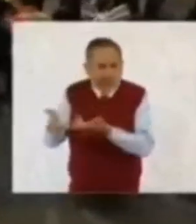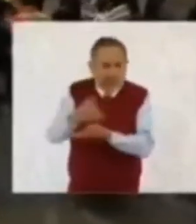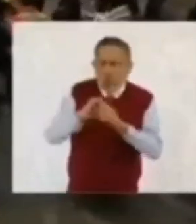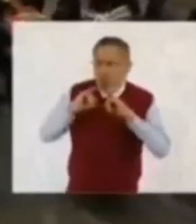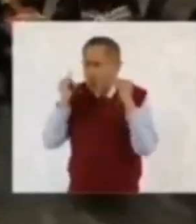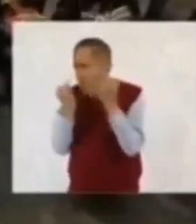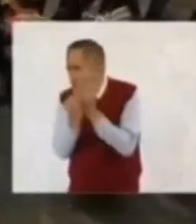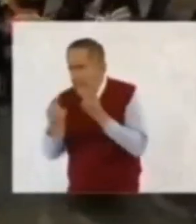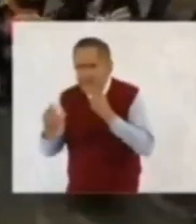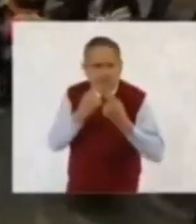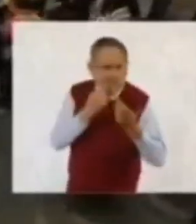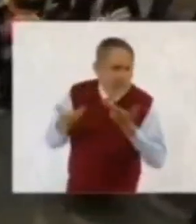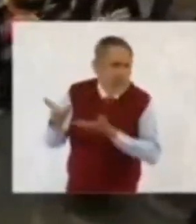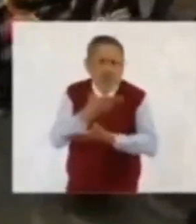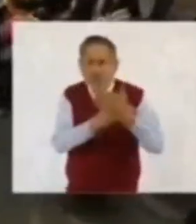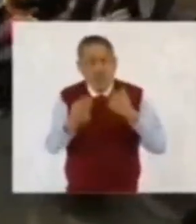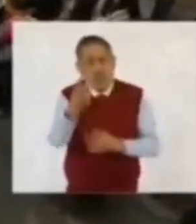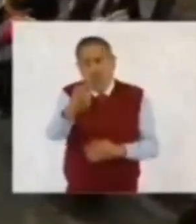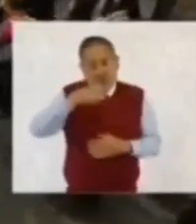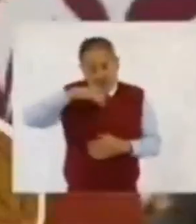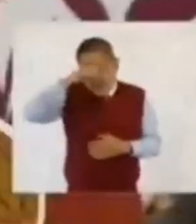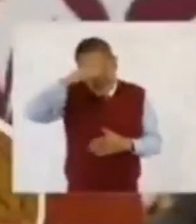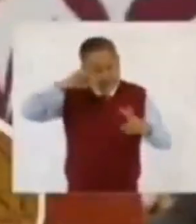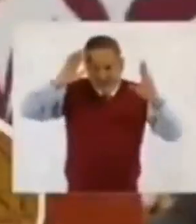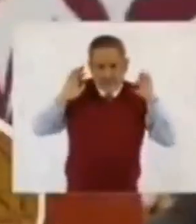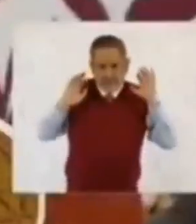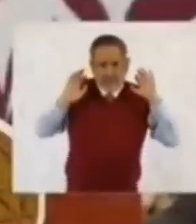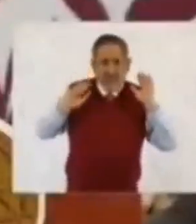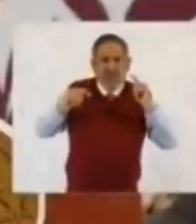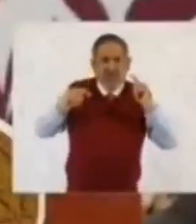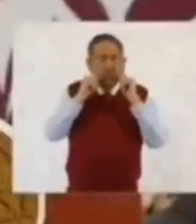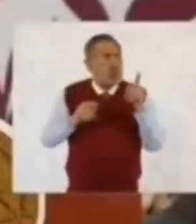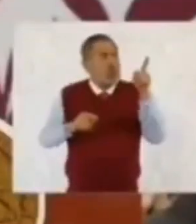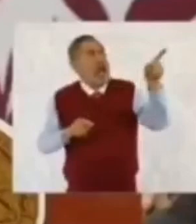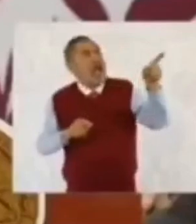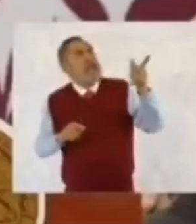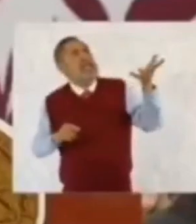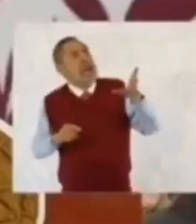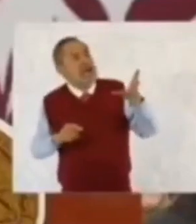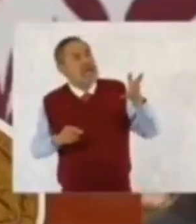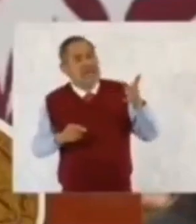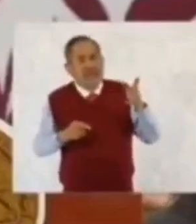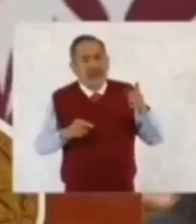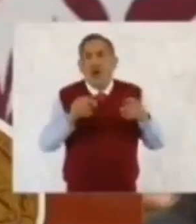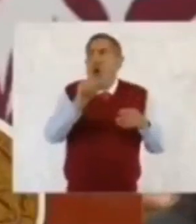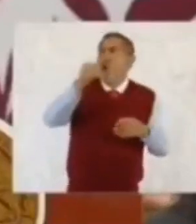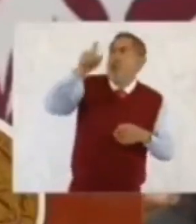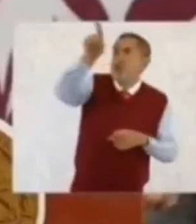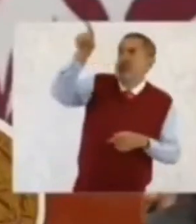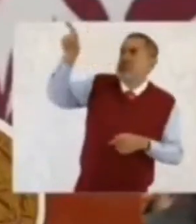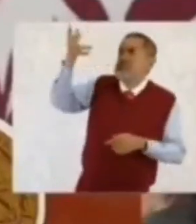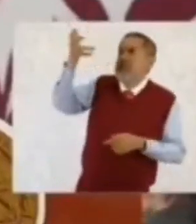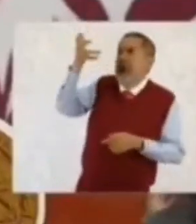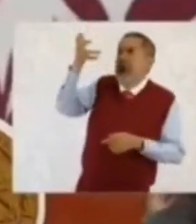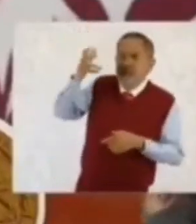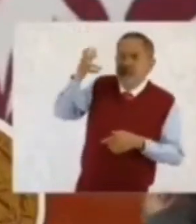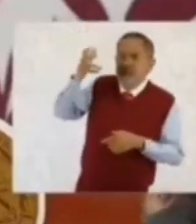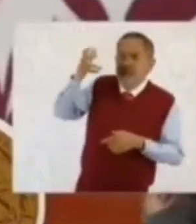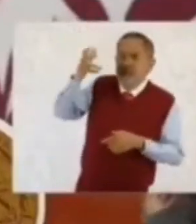eso también, más allá de lo que vaya a hacer otro país, otra región del